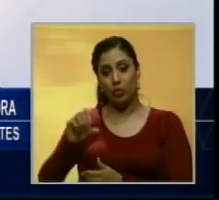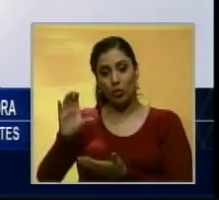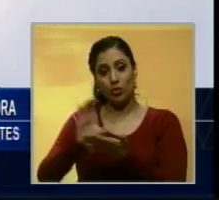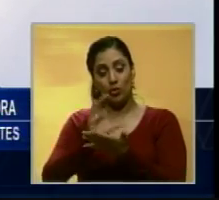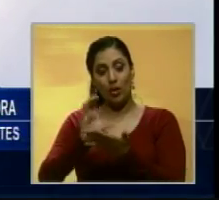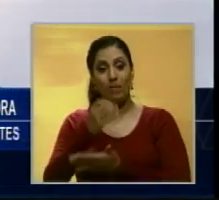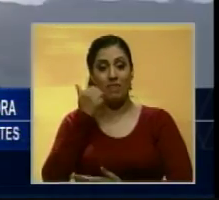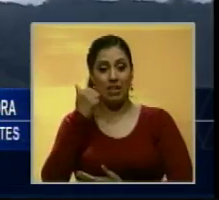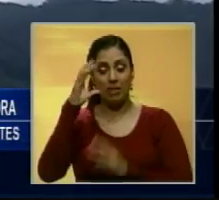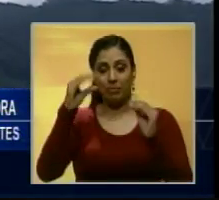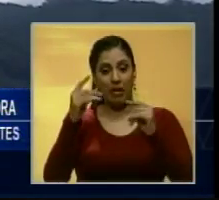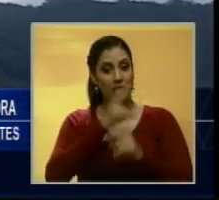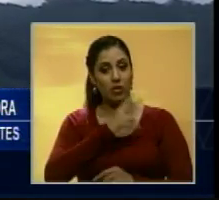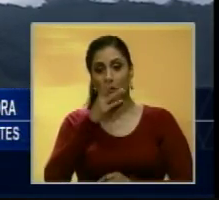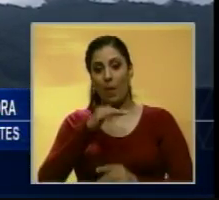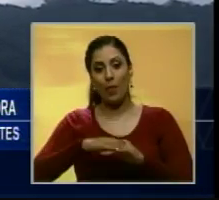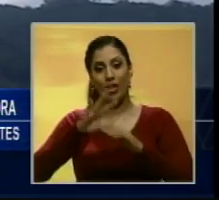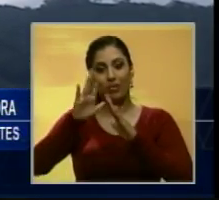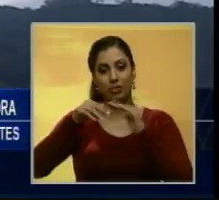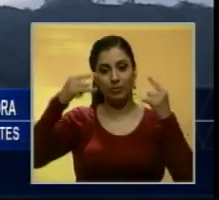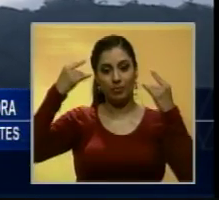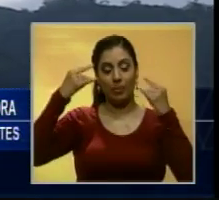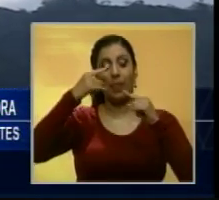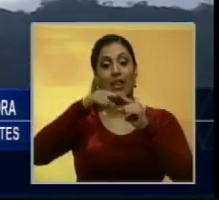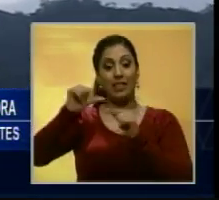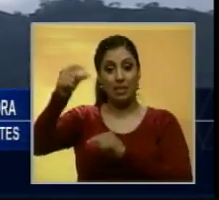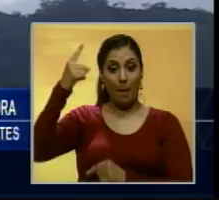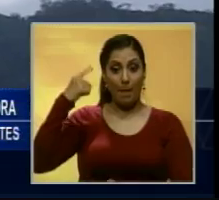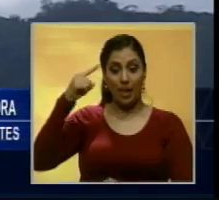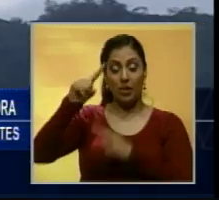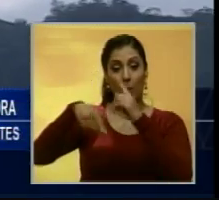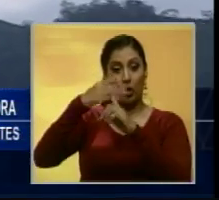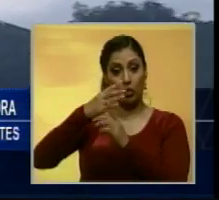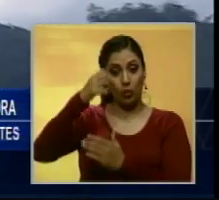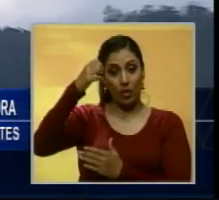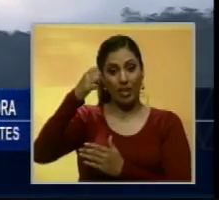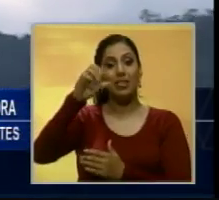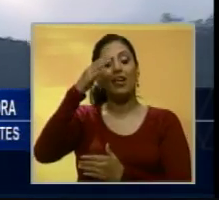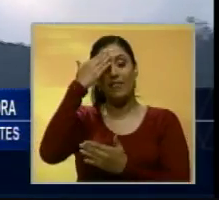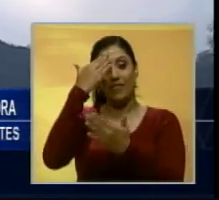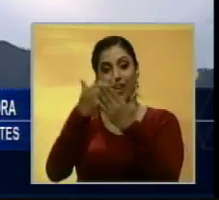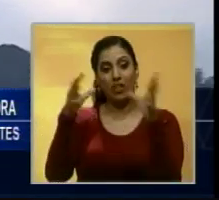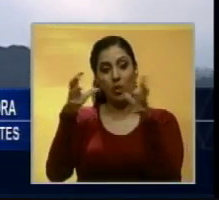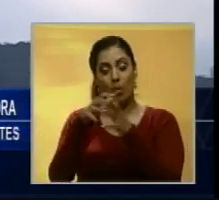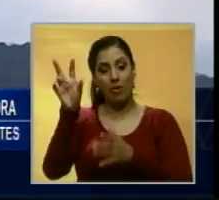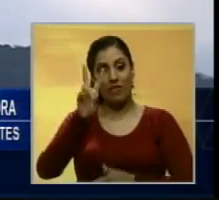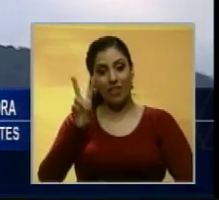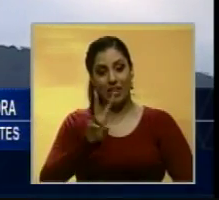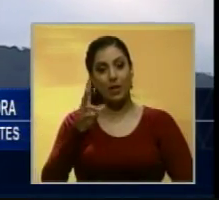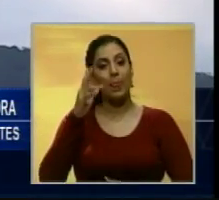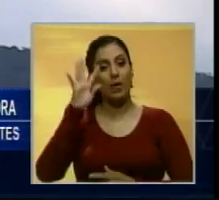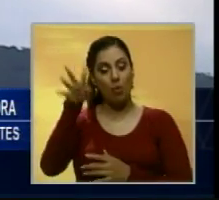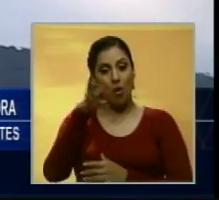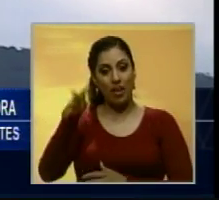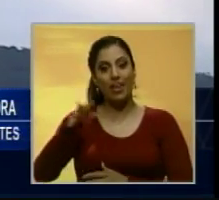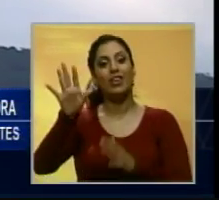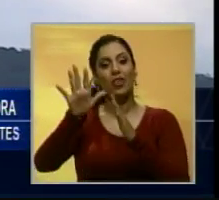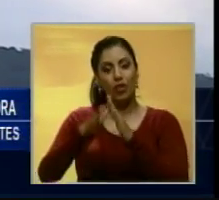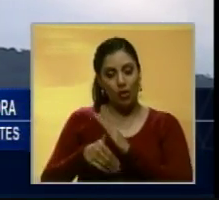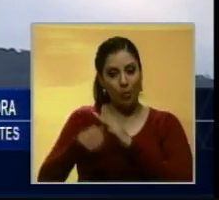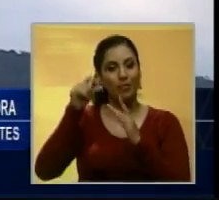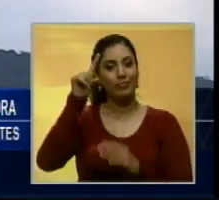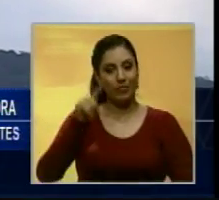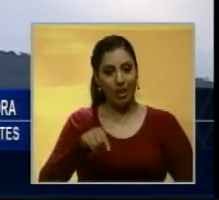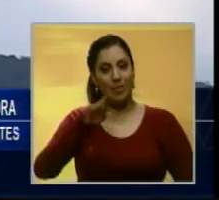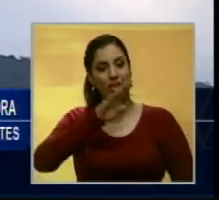ciudad de Valencia. Y la semana pasada, nuestra estación ubicada en Puerto Ordaz, frente a la Corporación Venezolana de Guayana, donde también